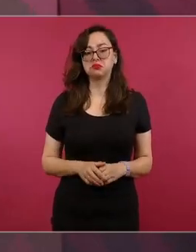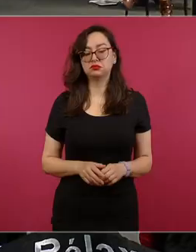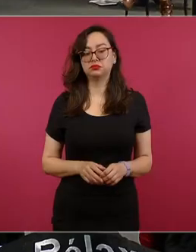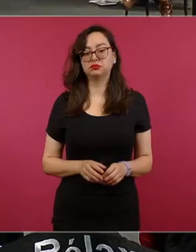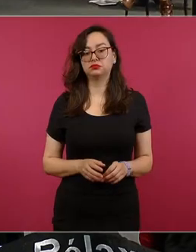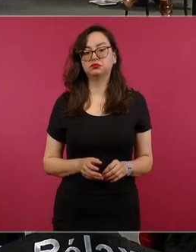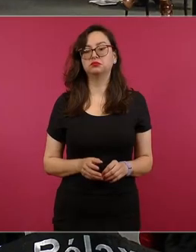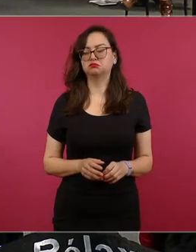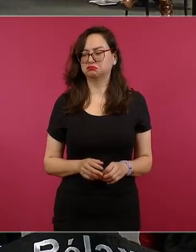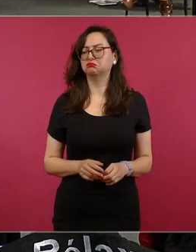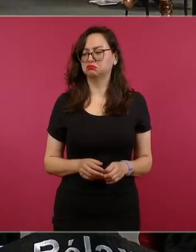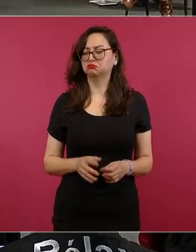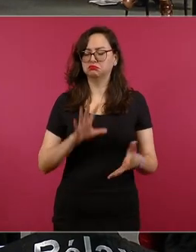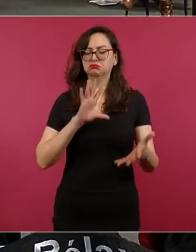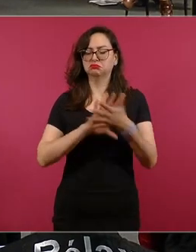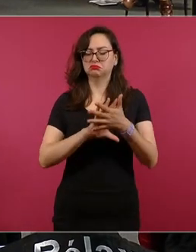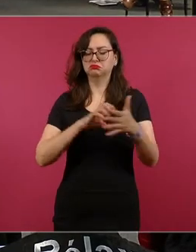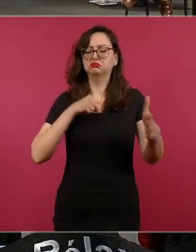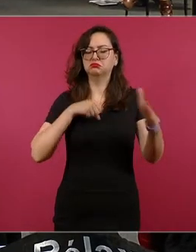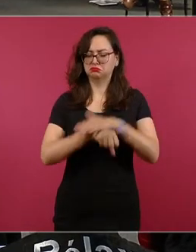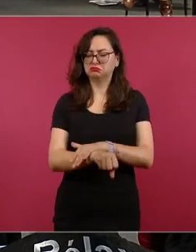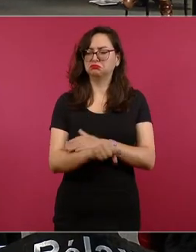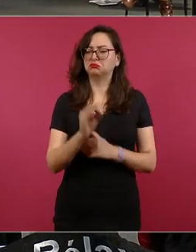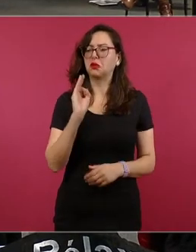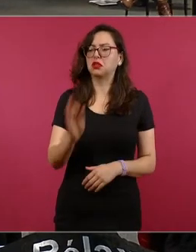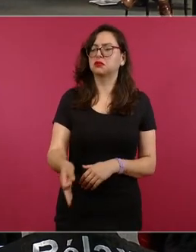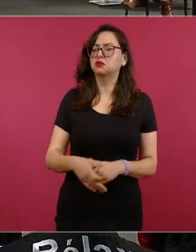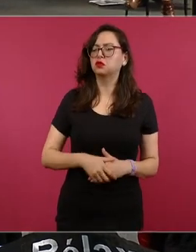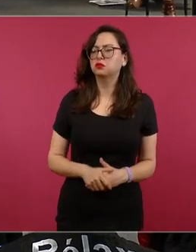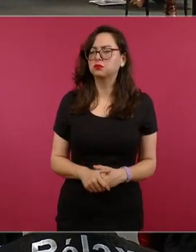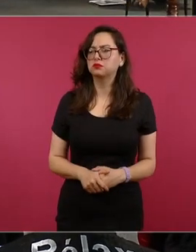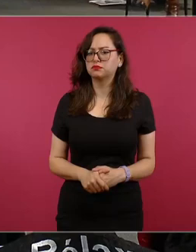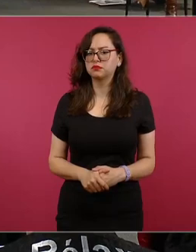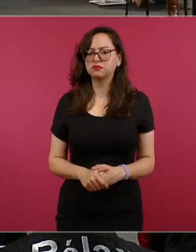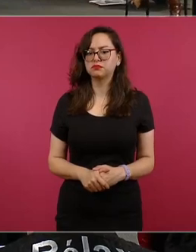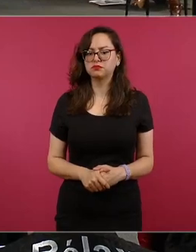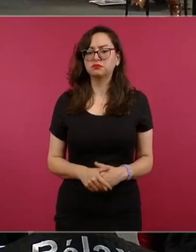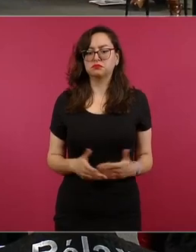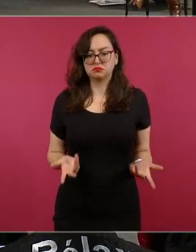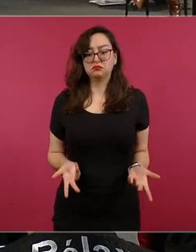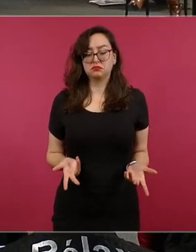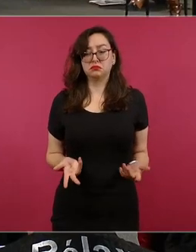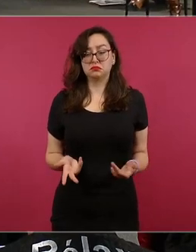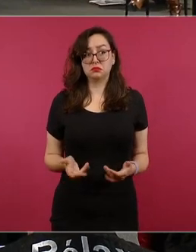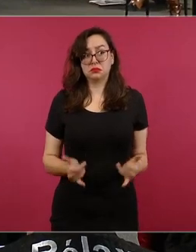la cárcel es dura